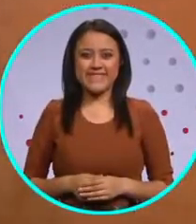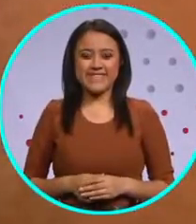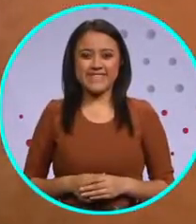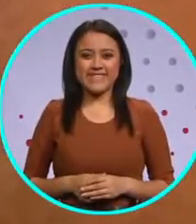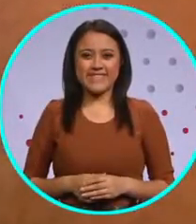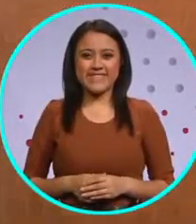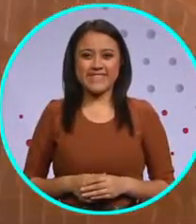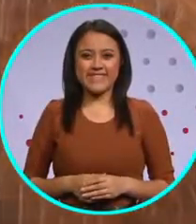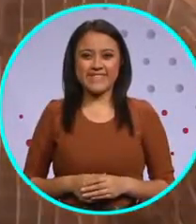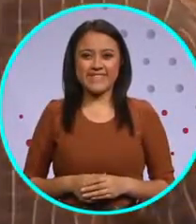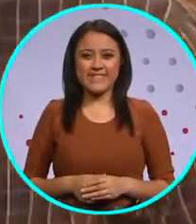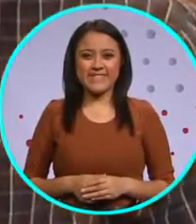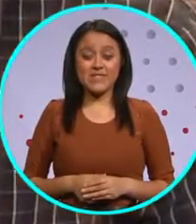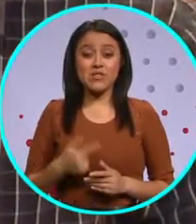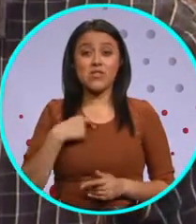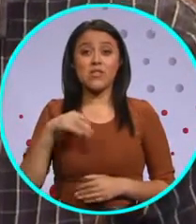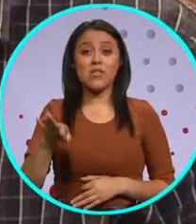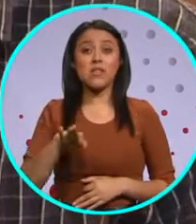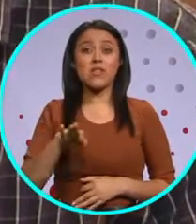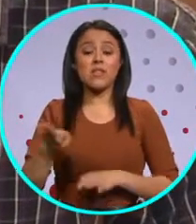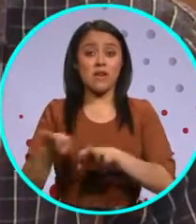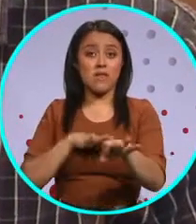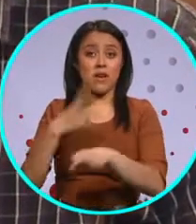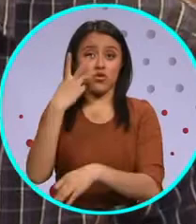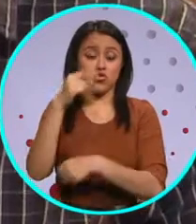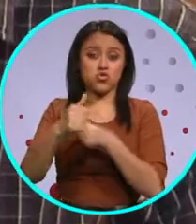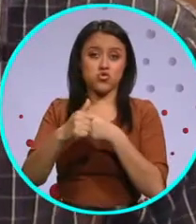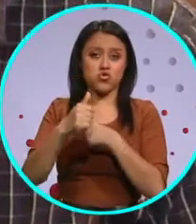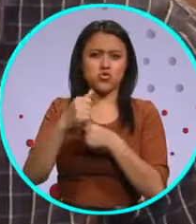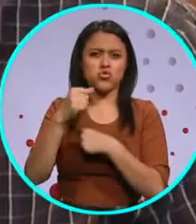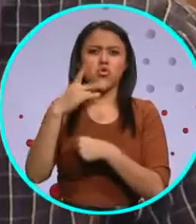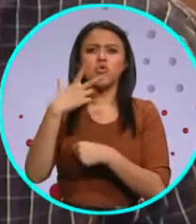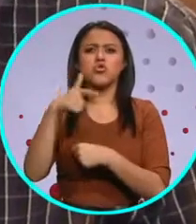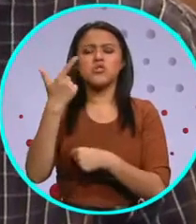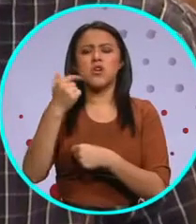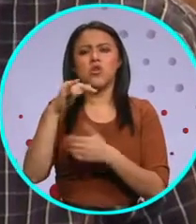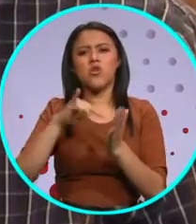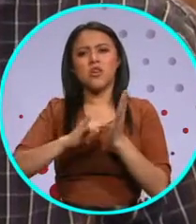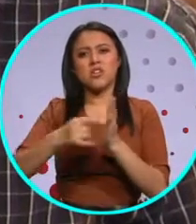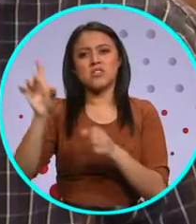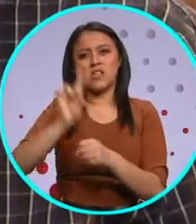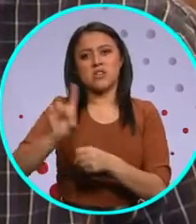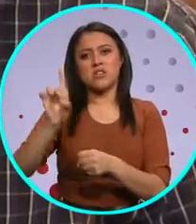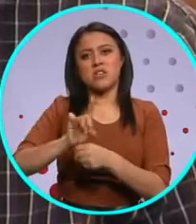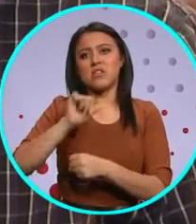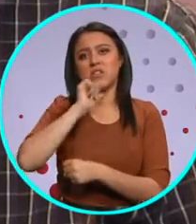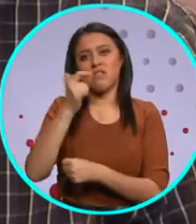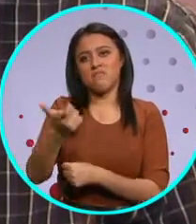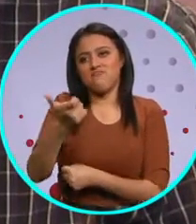siento maternas de dos horas diarios también sería bueno